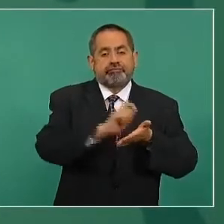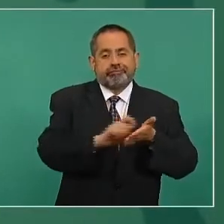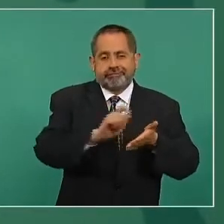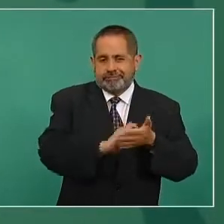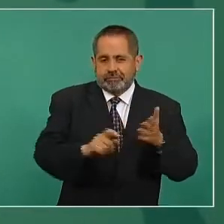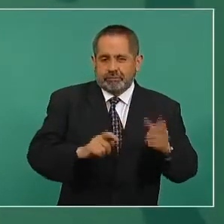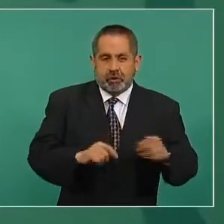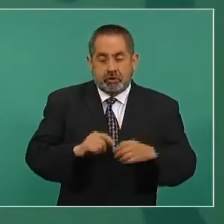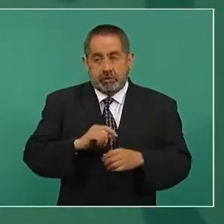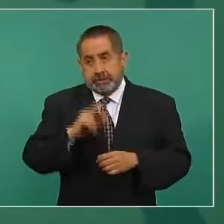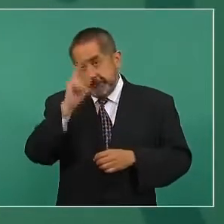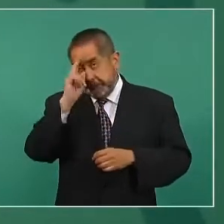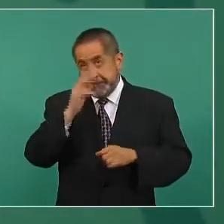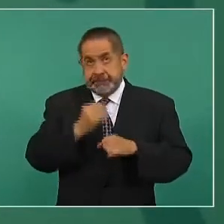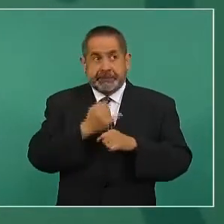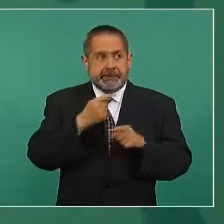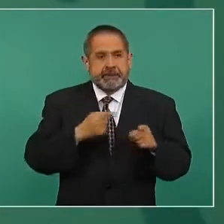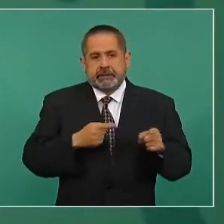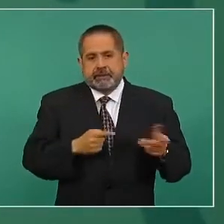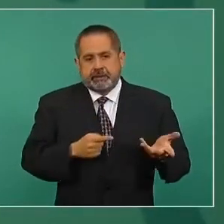los intelectuales